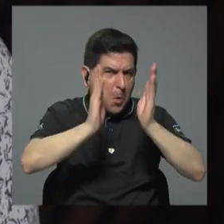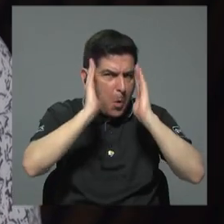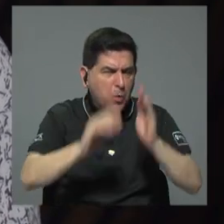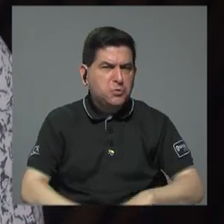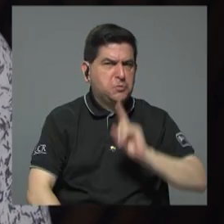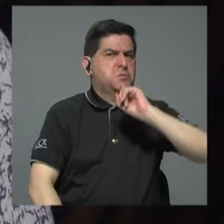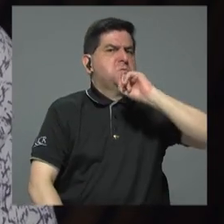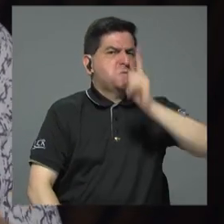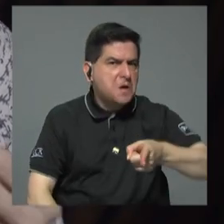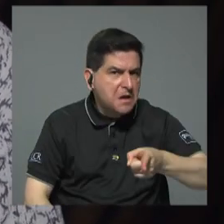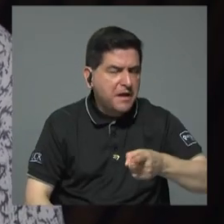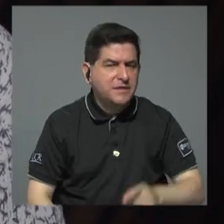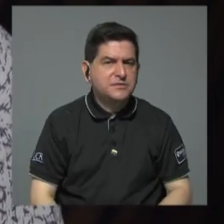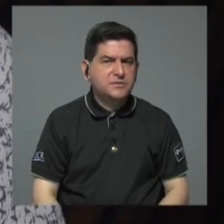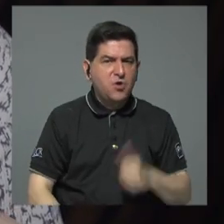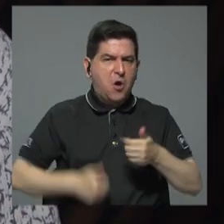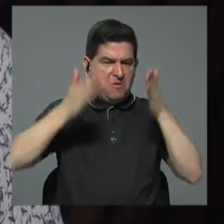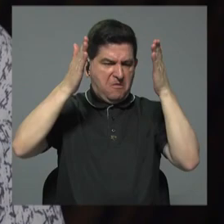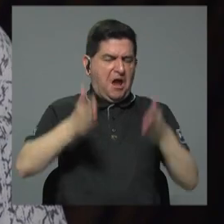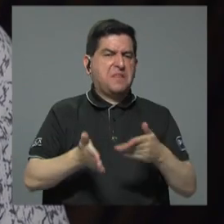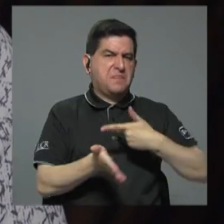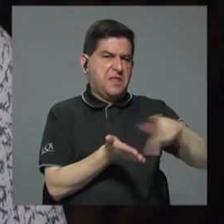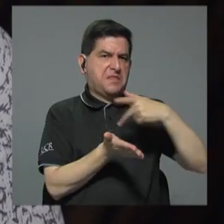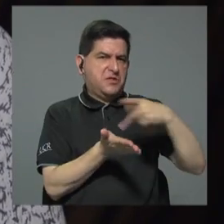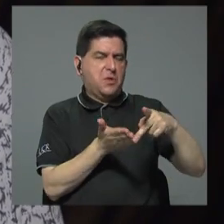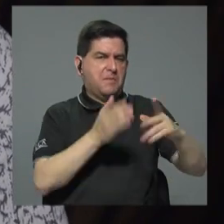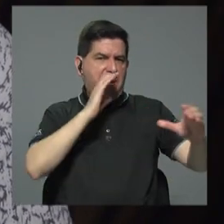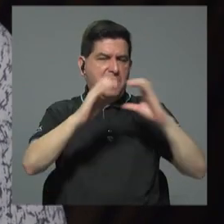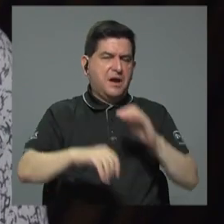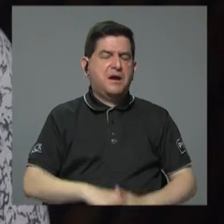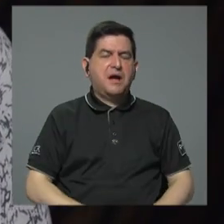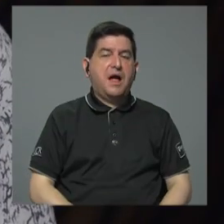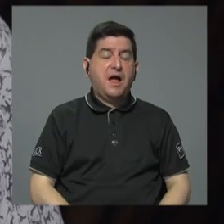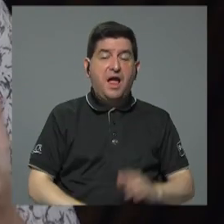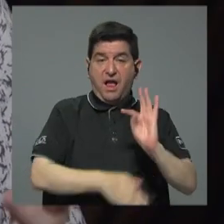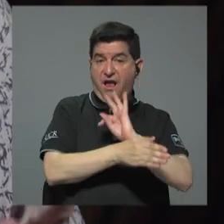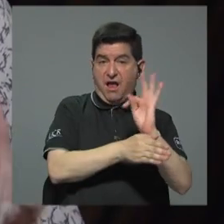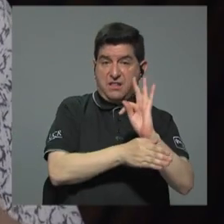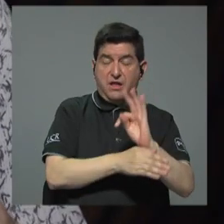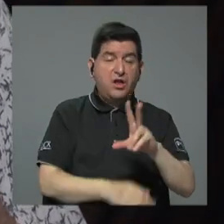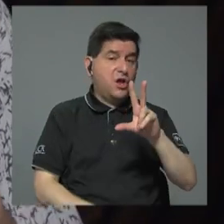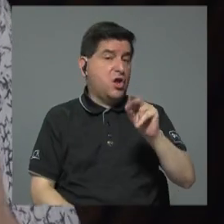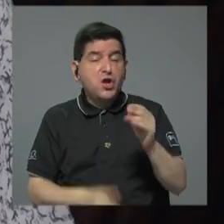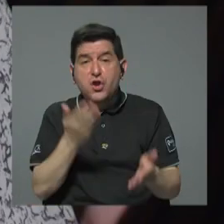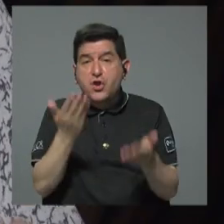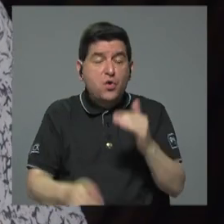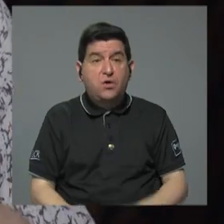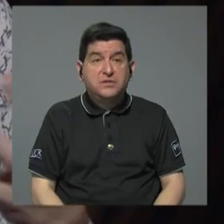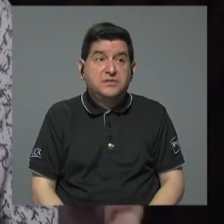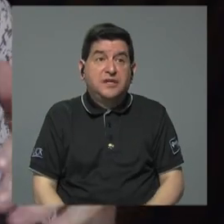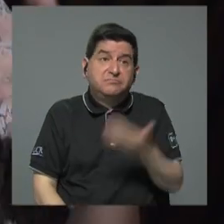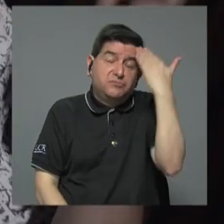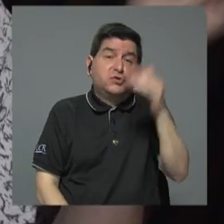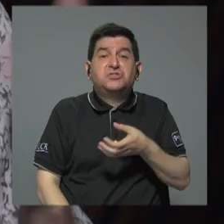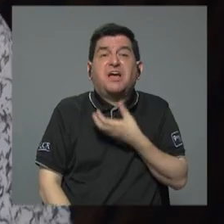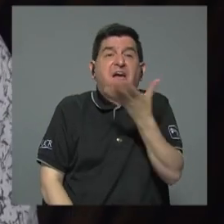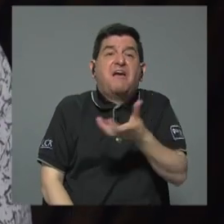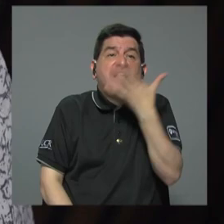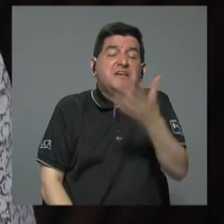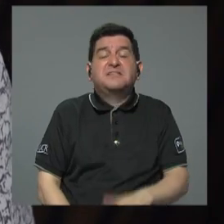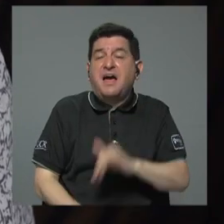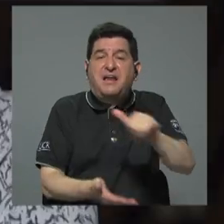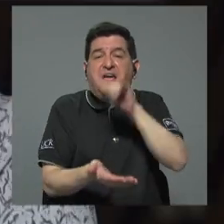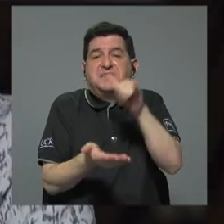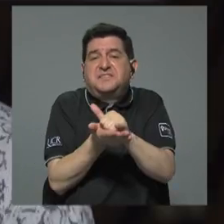una afirmación si un candidato paga por transmitirla en una cadena de televisión en lugar de, qué sé yo, gritarla en una acera de San